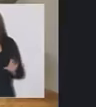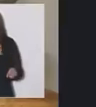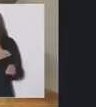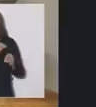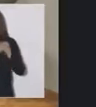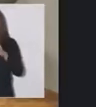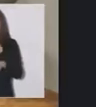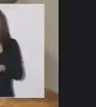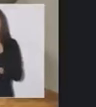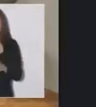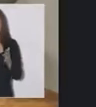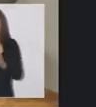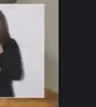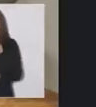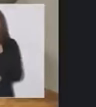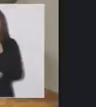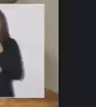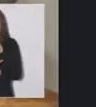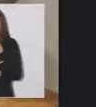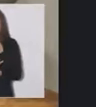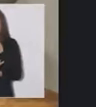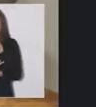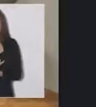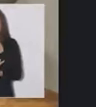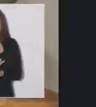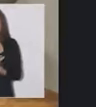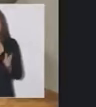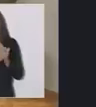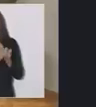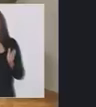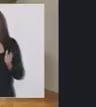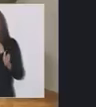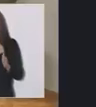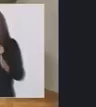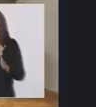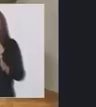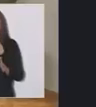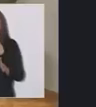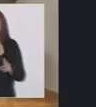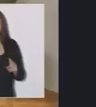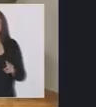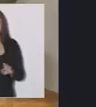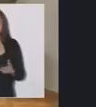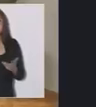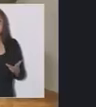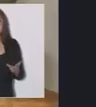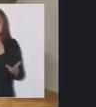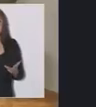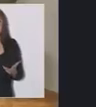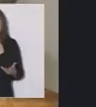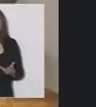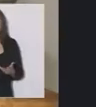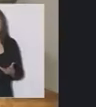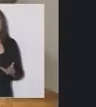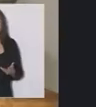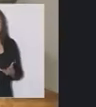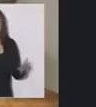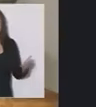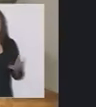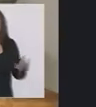bueno, hubo un plazo que fue para que concluyera su ejercicio